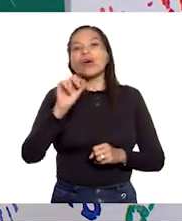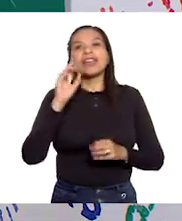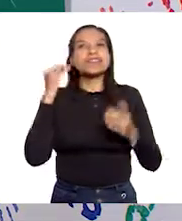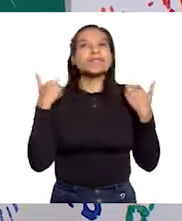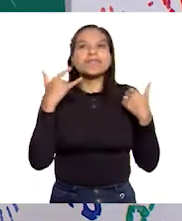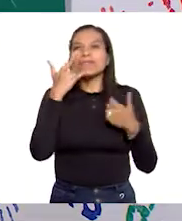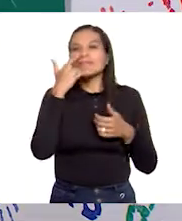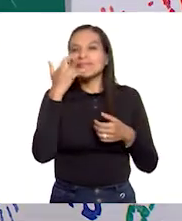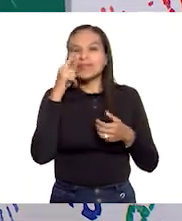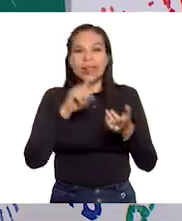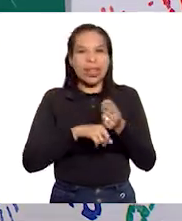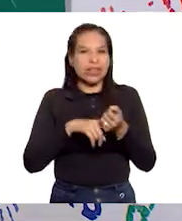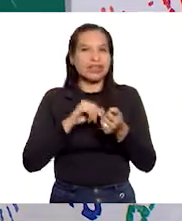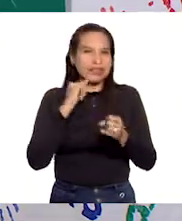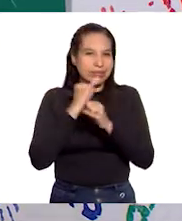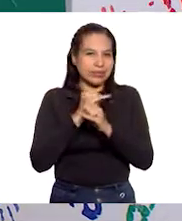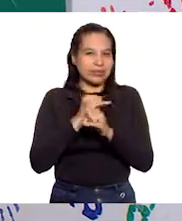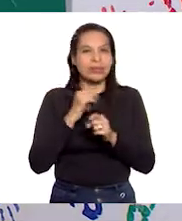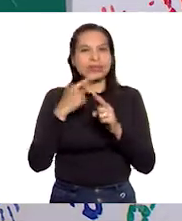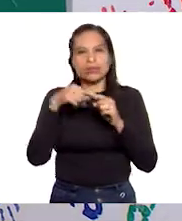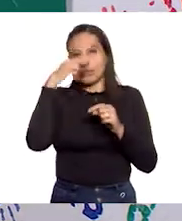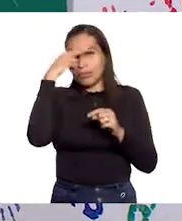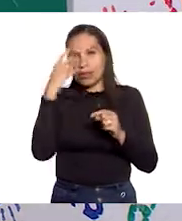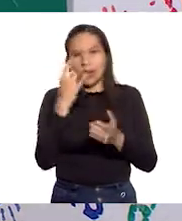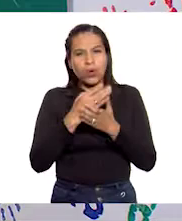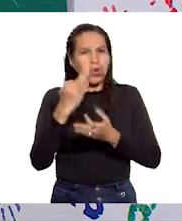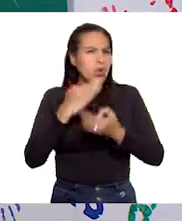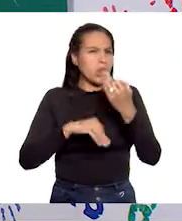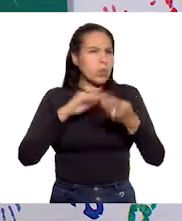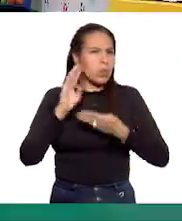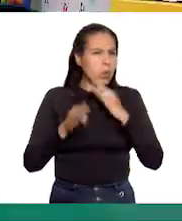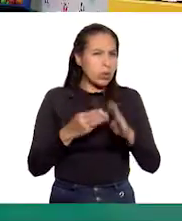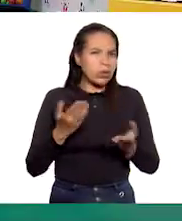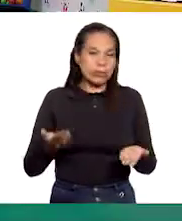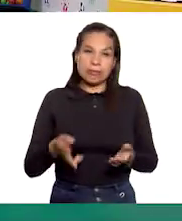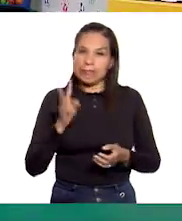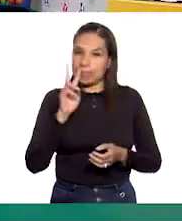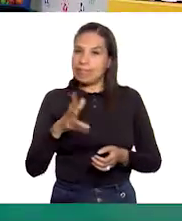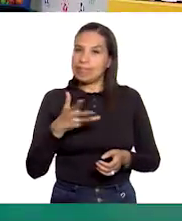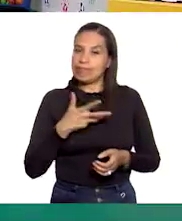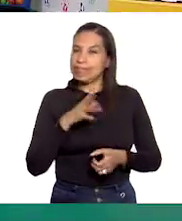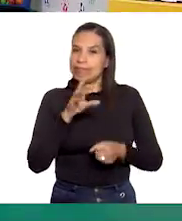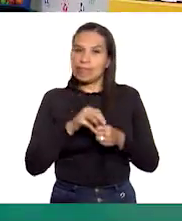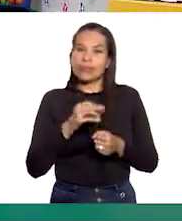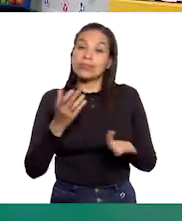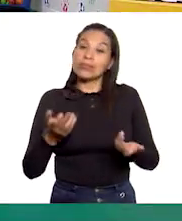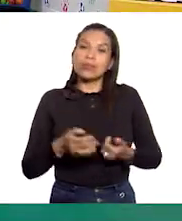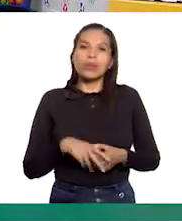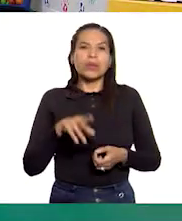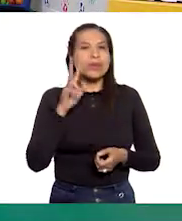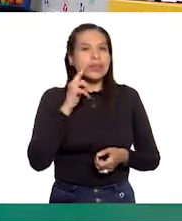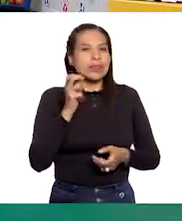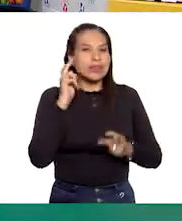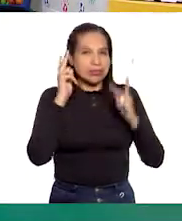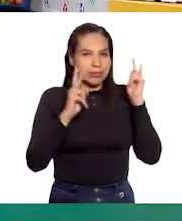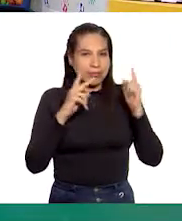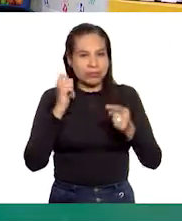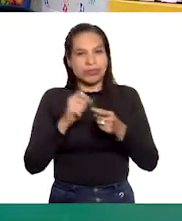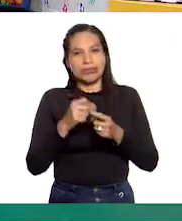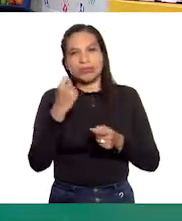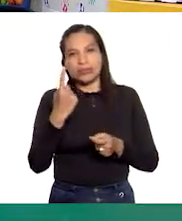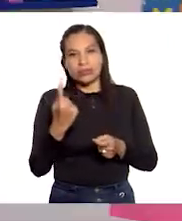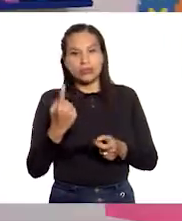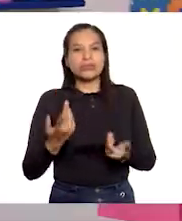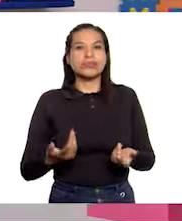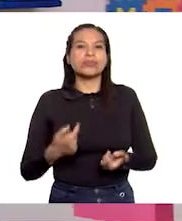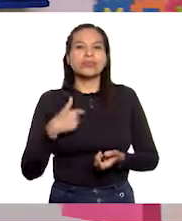ahí podemos explorar no solamente museos de México, sino de todo el mundo. Está increíble. Pues, ¿qué te pareció? Ya visitamos uno